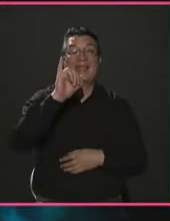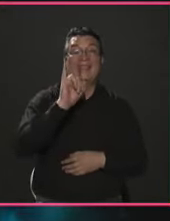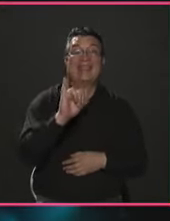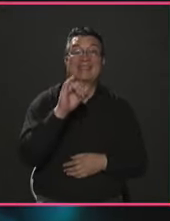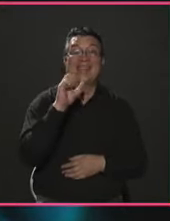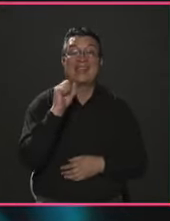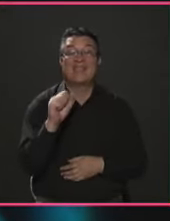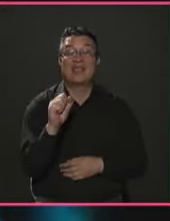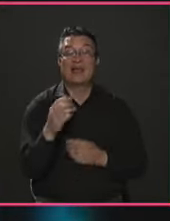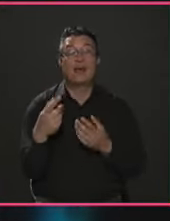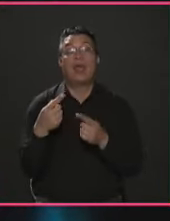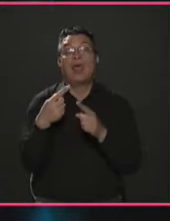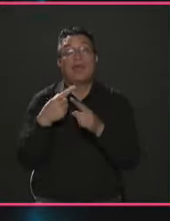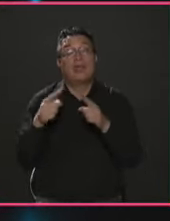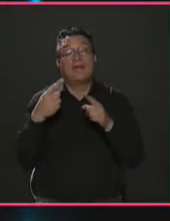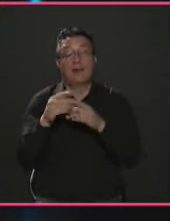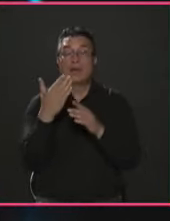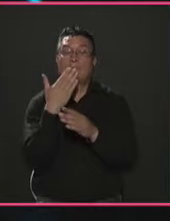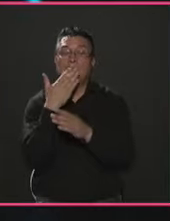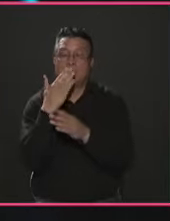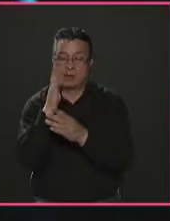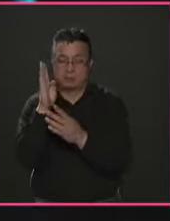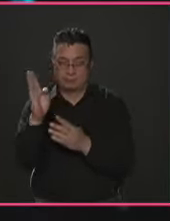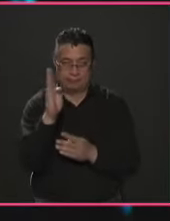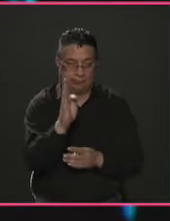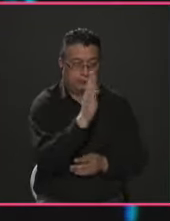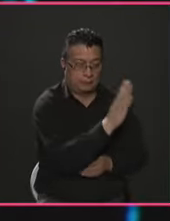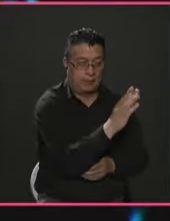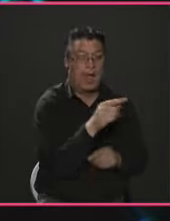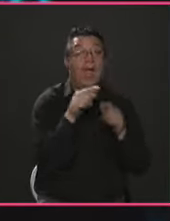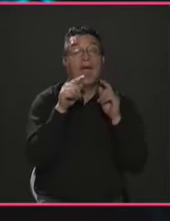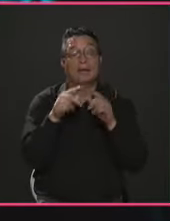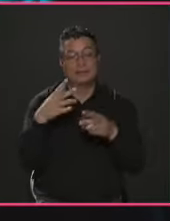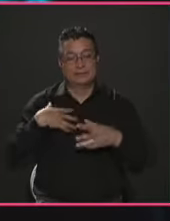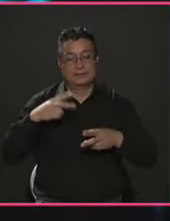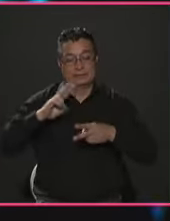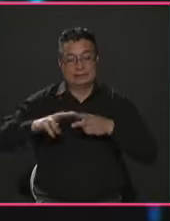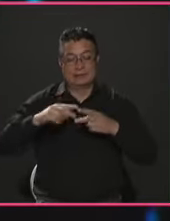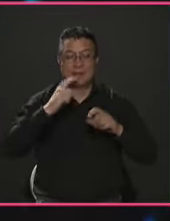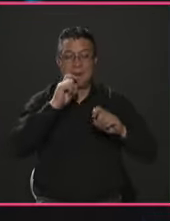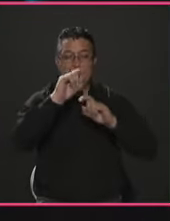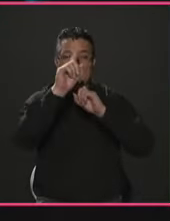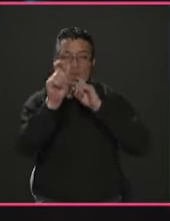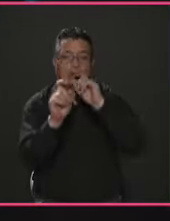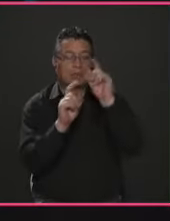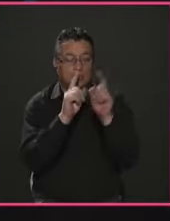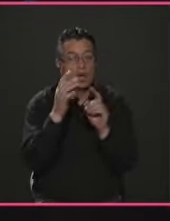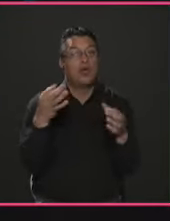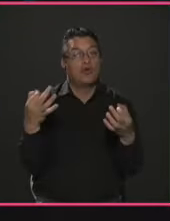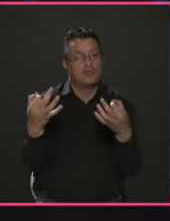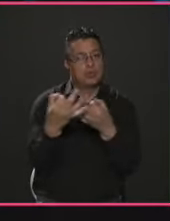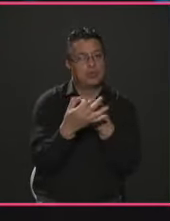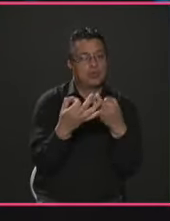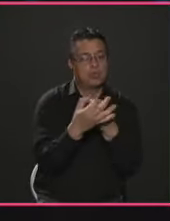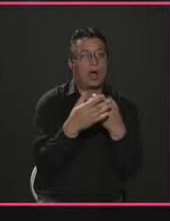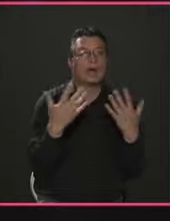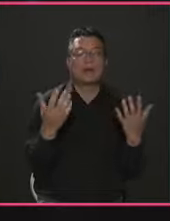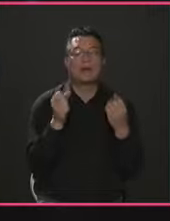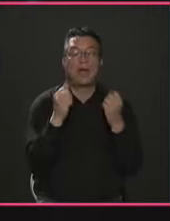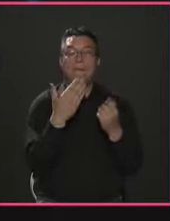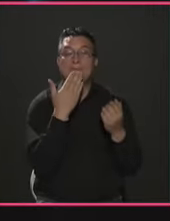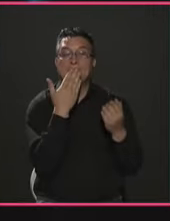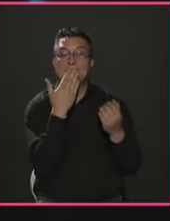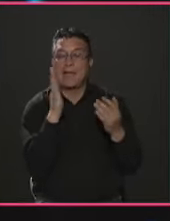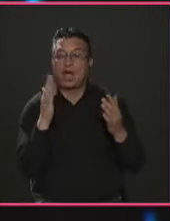artificial desde diferentes campos de expertiz Ah nos van a ayudar a resolver estas preguntas o al menos orientarnos darnos luces para hacer